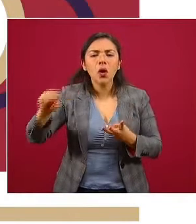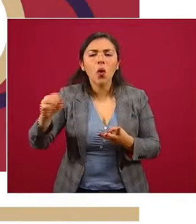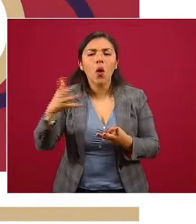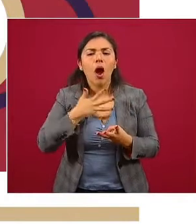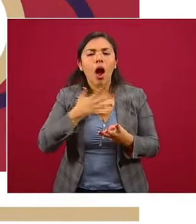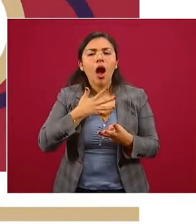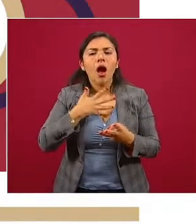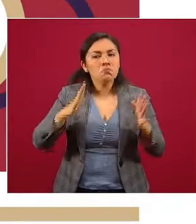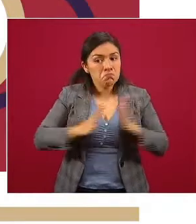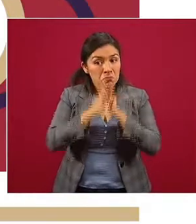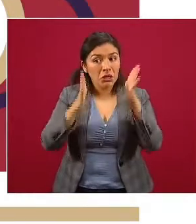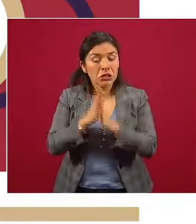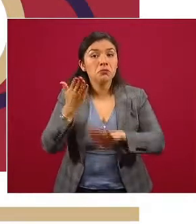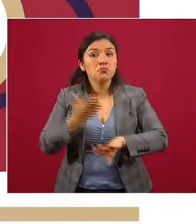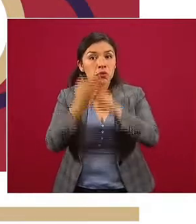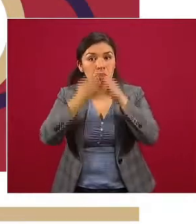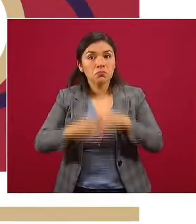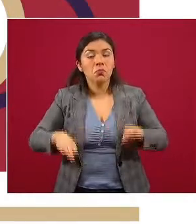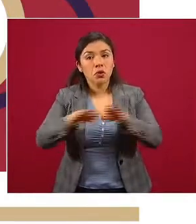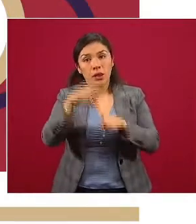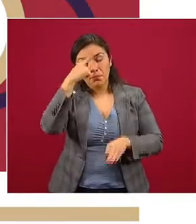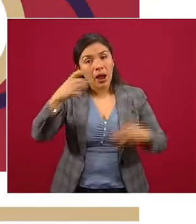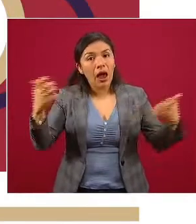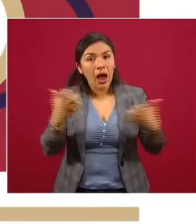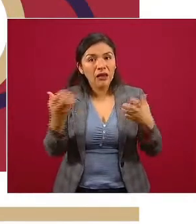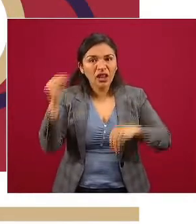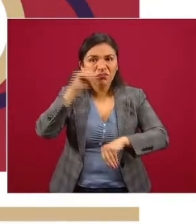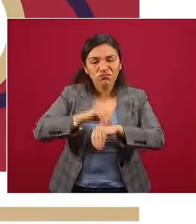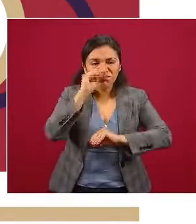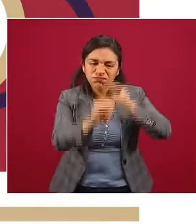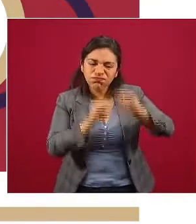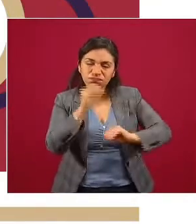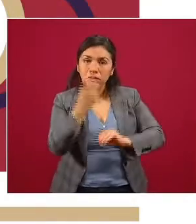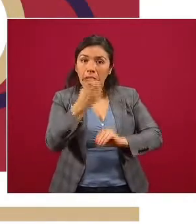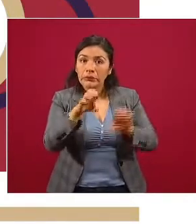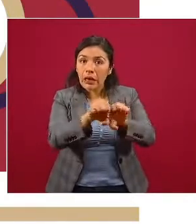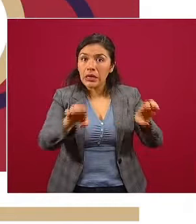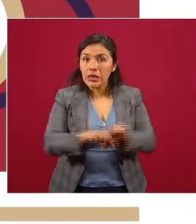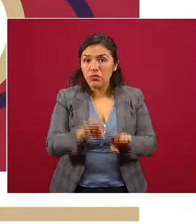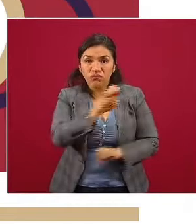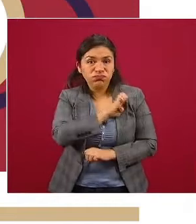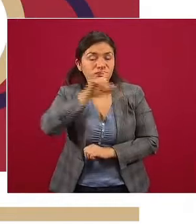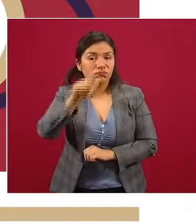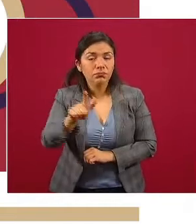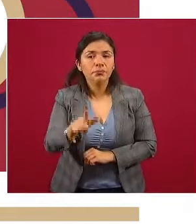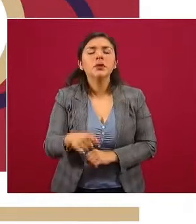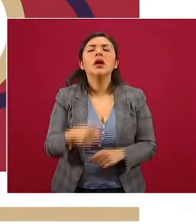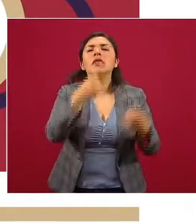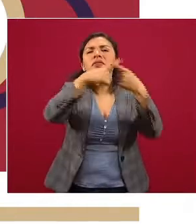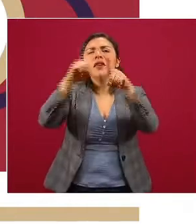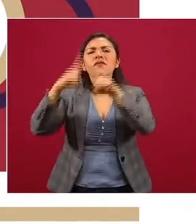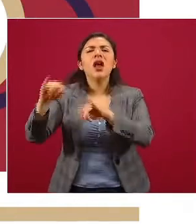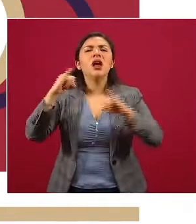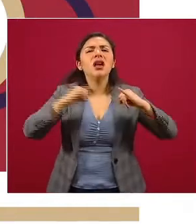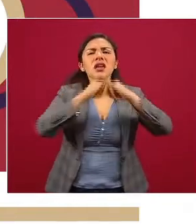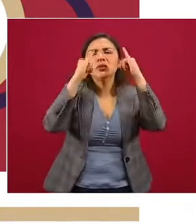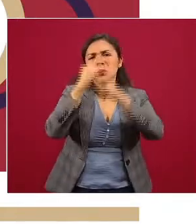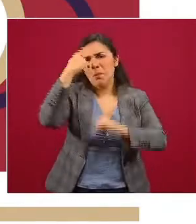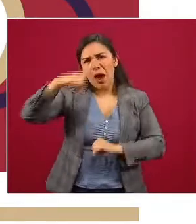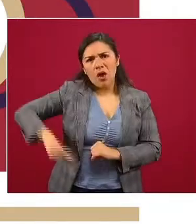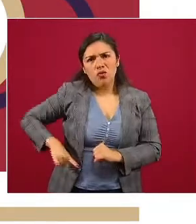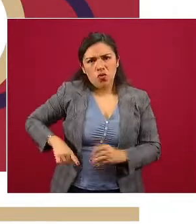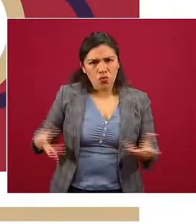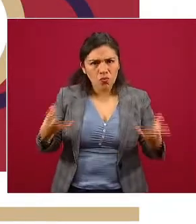participado de manera muy activa para lograr el tener este equipo de alta especialidad, varias instancias del gobierno federal y de manera